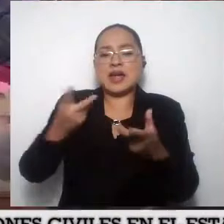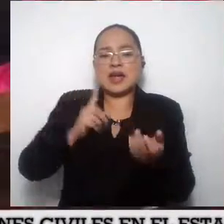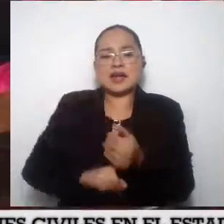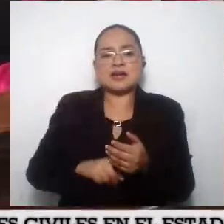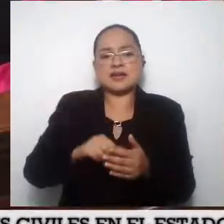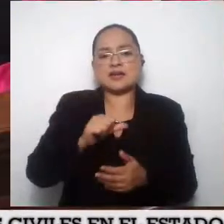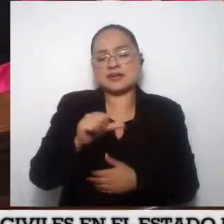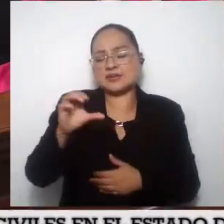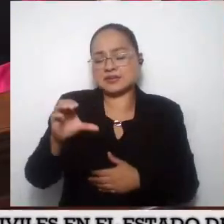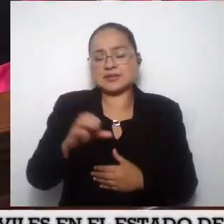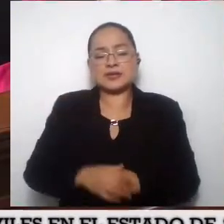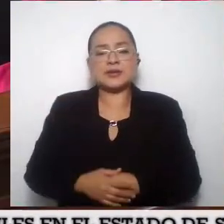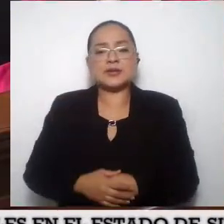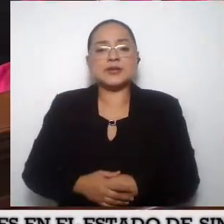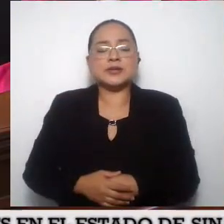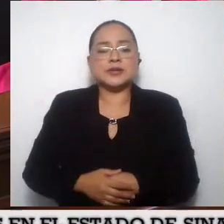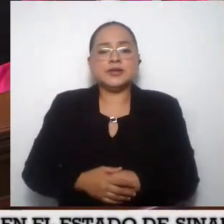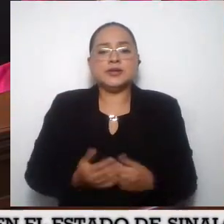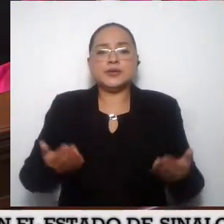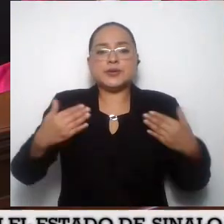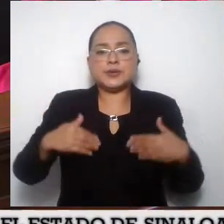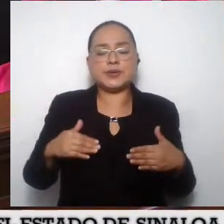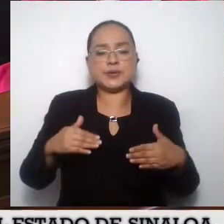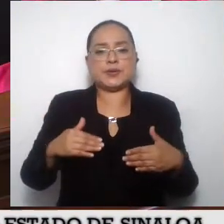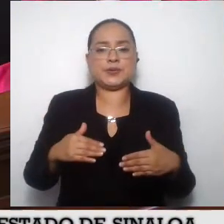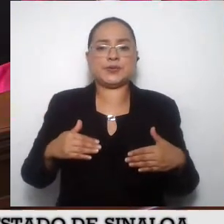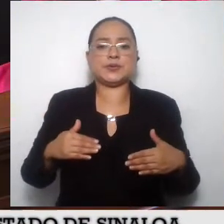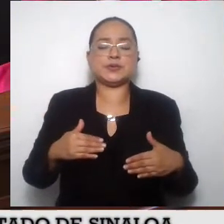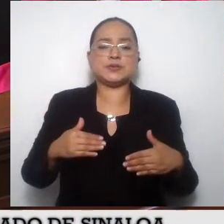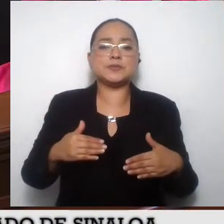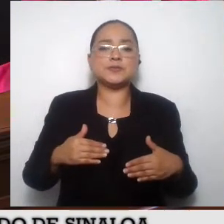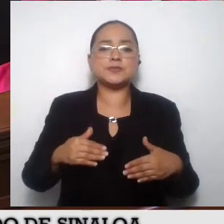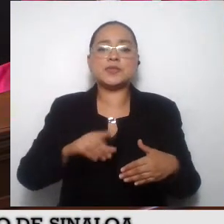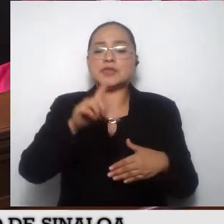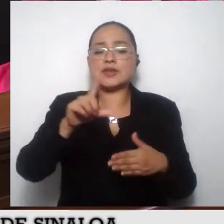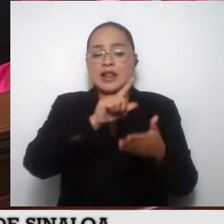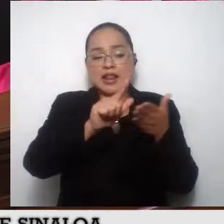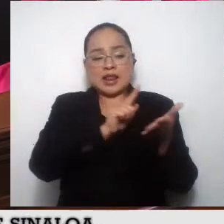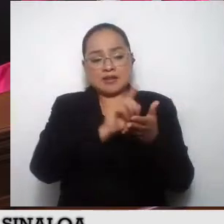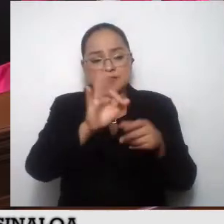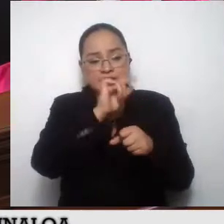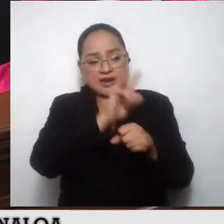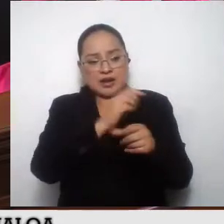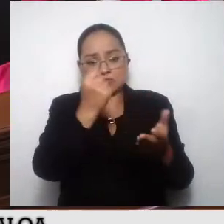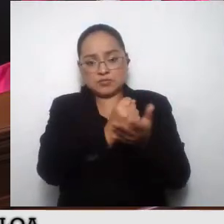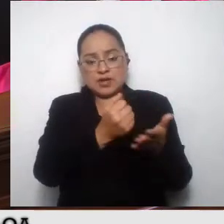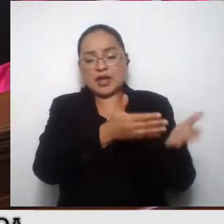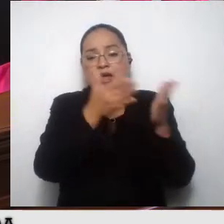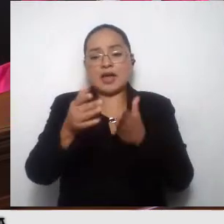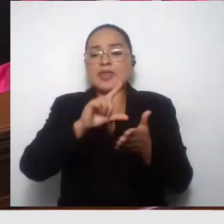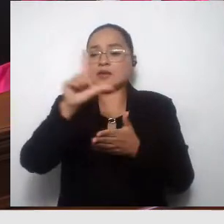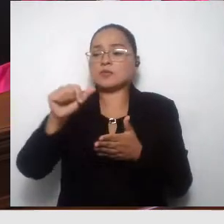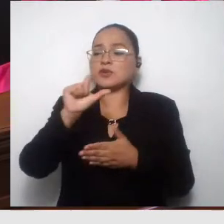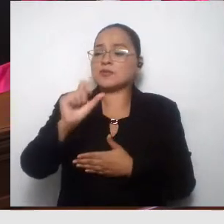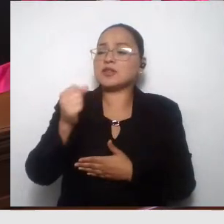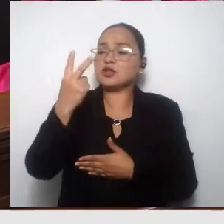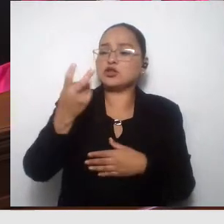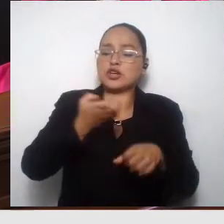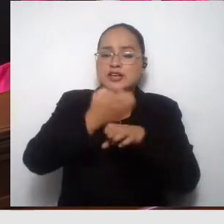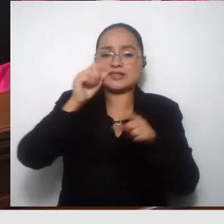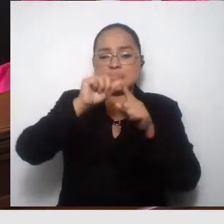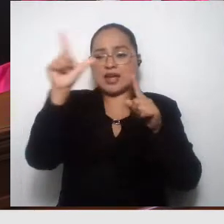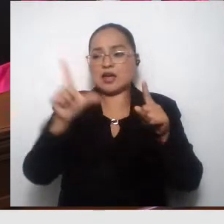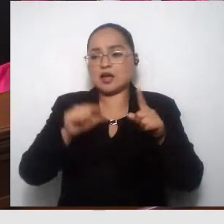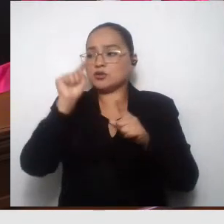civil. Después de la Ley Federal, se han aprobado leyes en 22 estados del